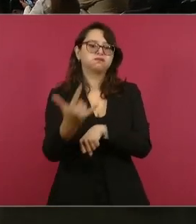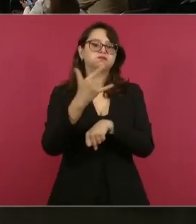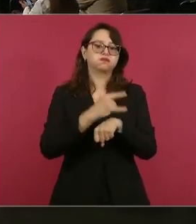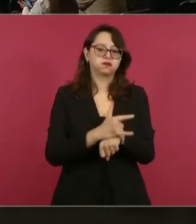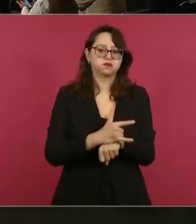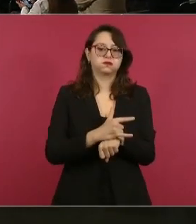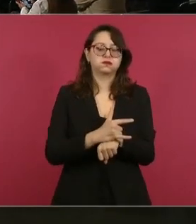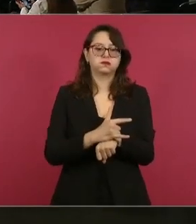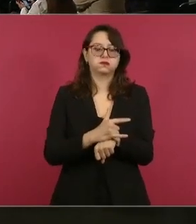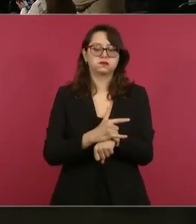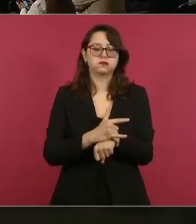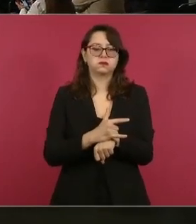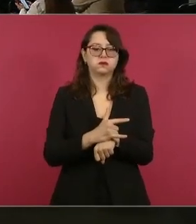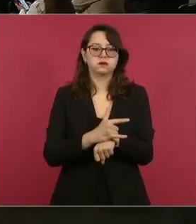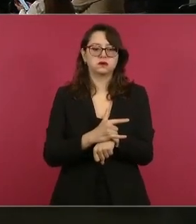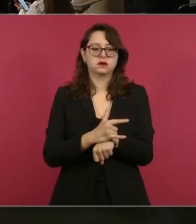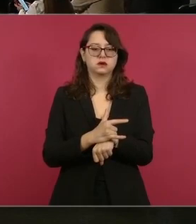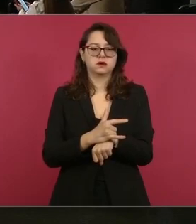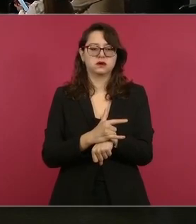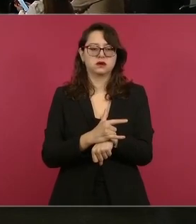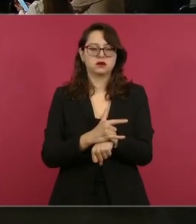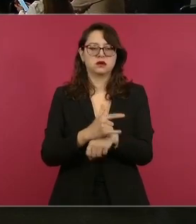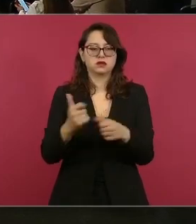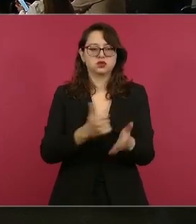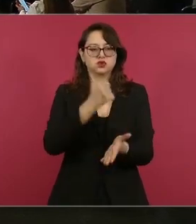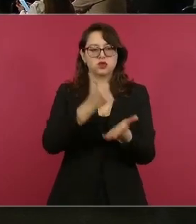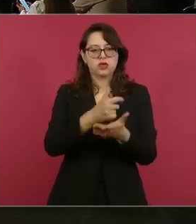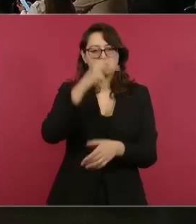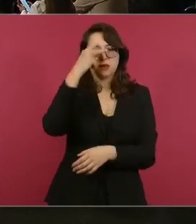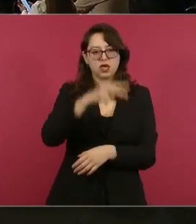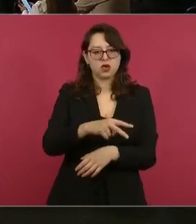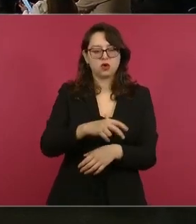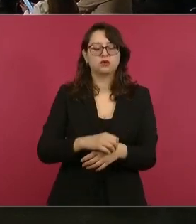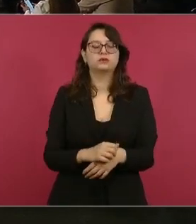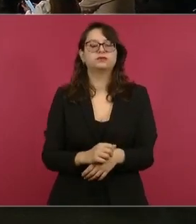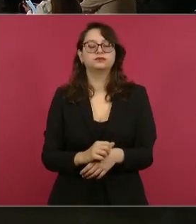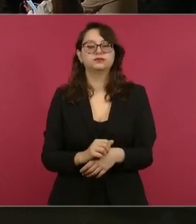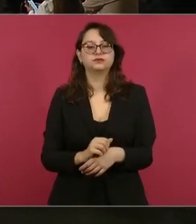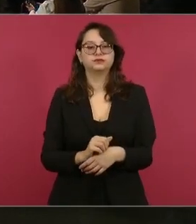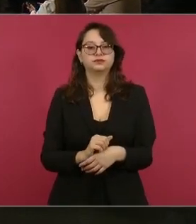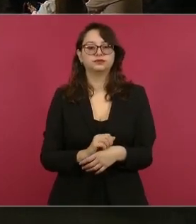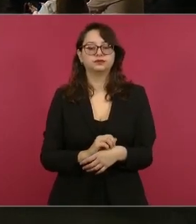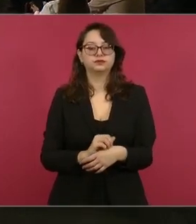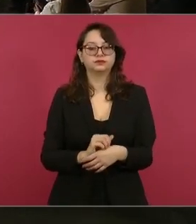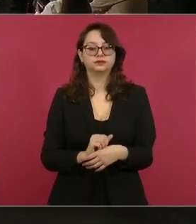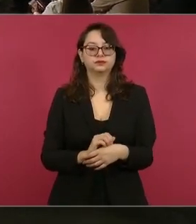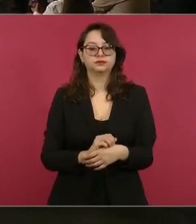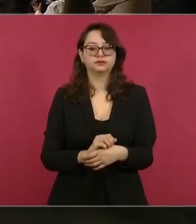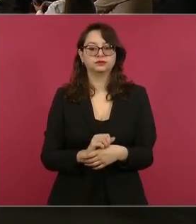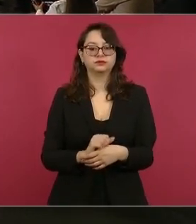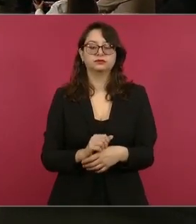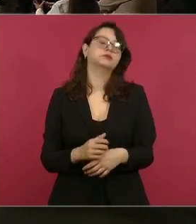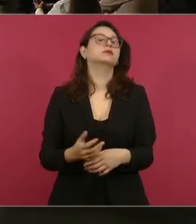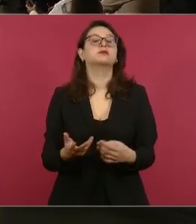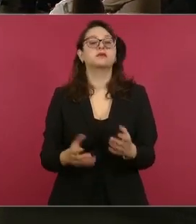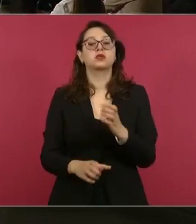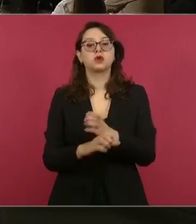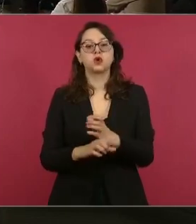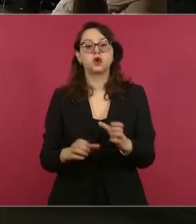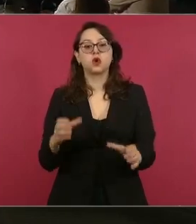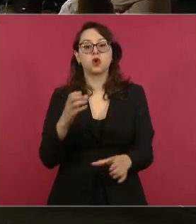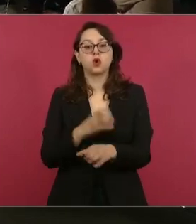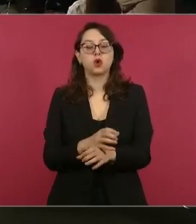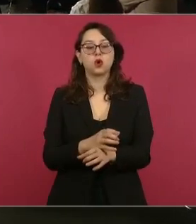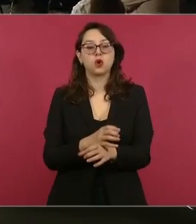desde nuestra base aérea hasta la Ciudad de México. En cuanto a despensas distribuidas, esta ayuda